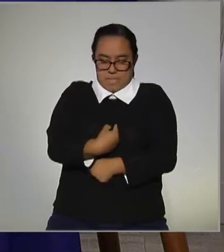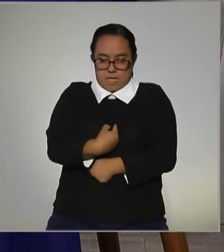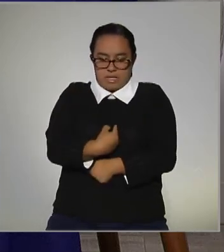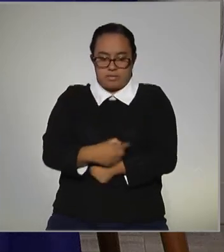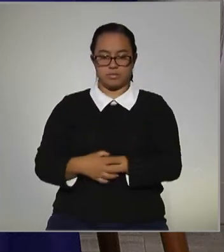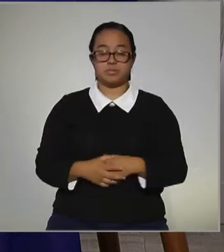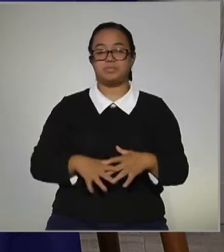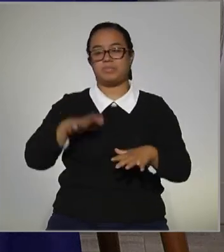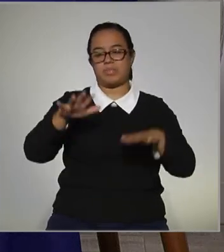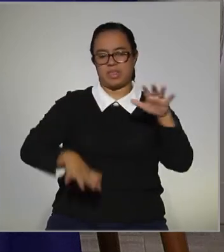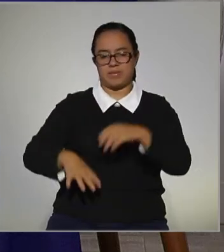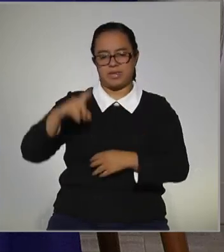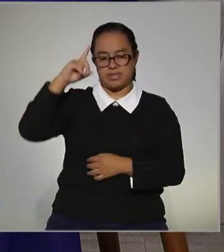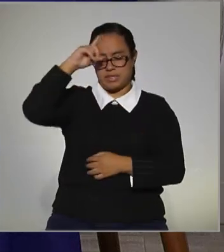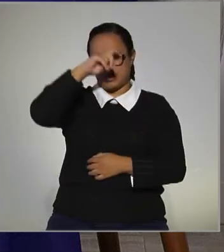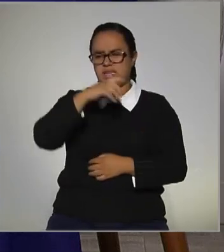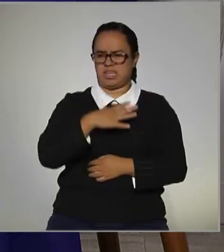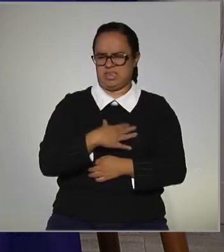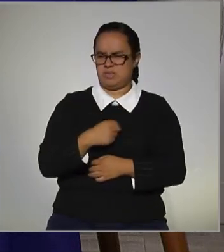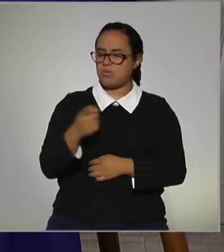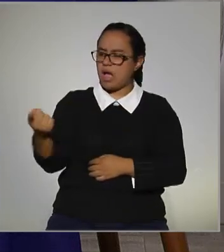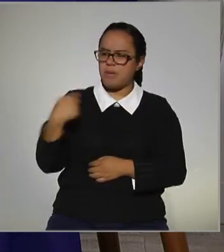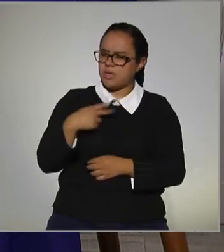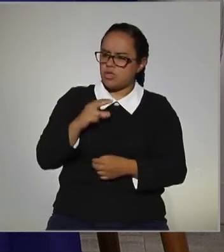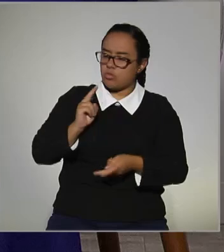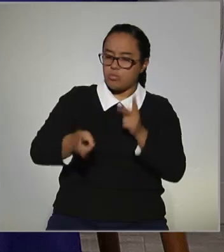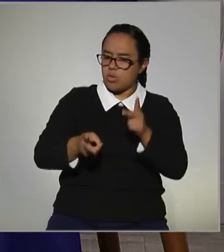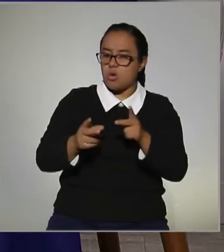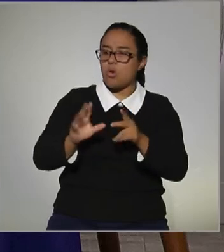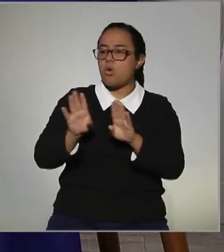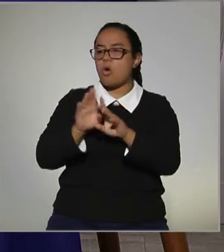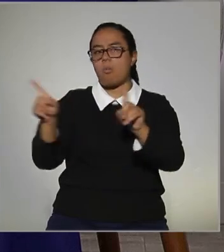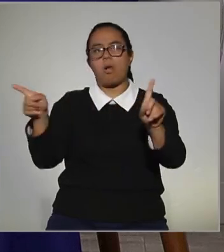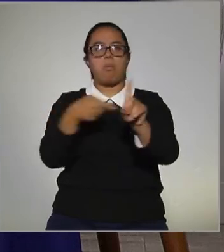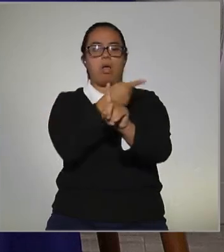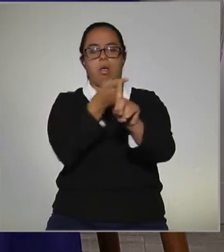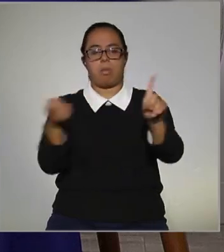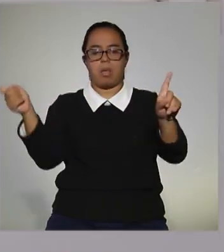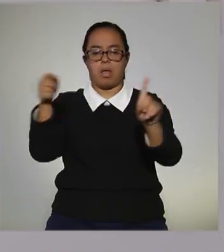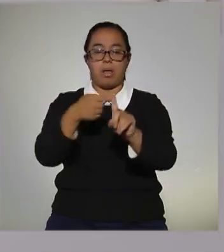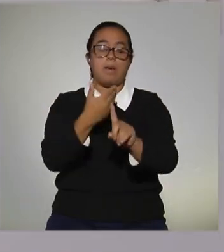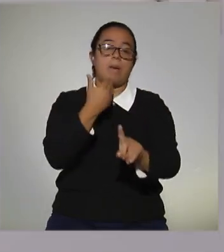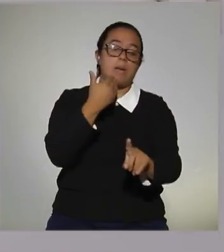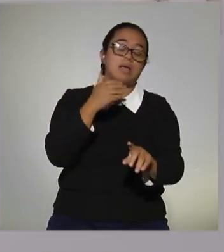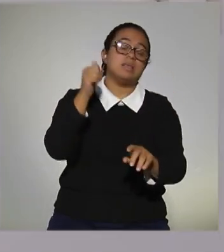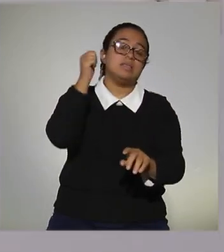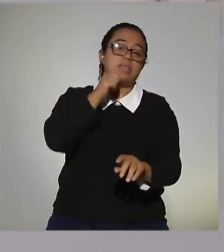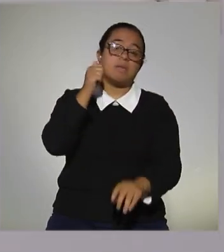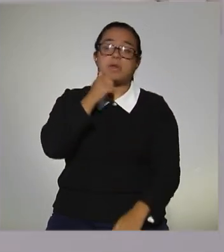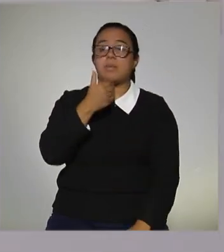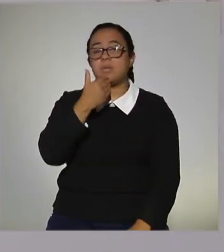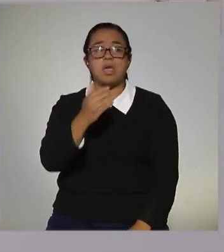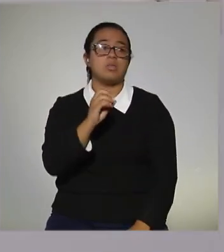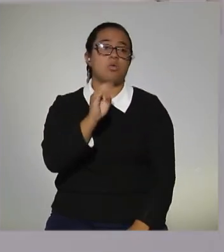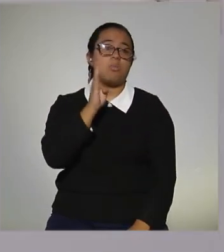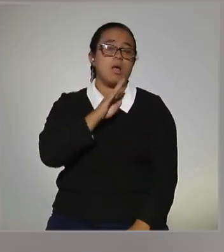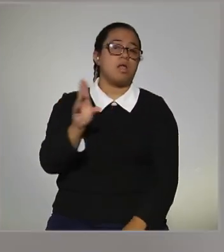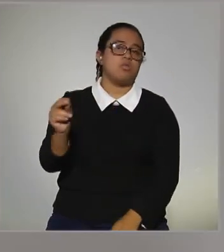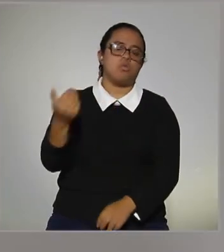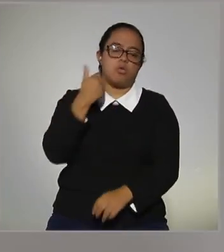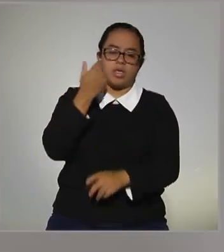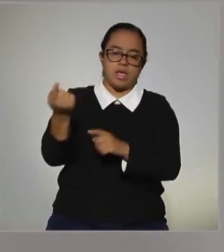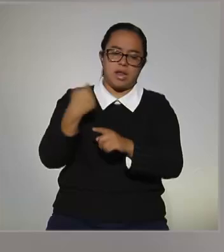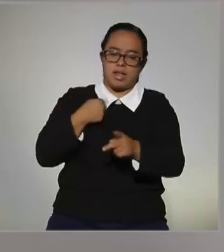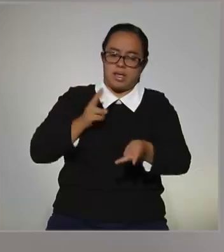es difícil a veces cuando los padres dicen, es que no habla conmigo, me hablan monosílabos, dicen siempre, ¿no? Sí, bien, mal, no sé qué, no quiere conversar. No quiere conversar, pero